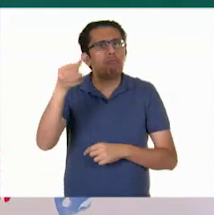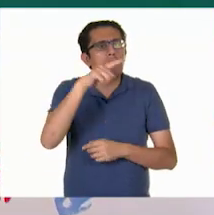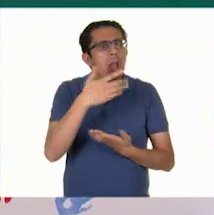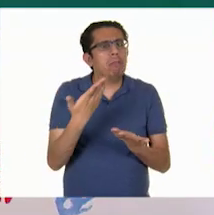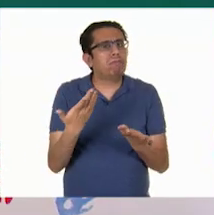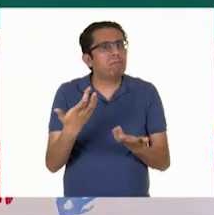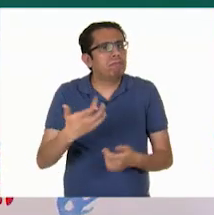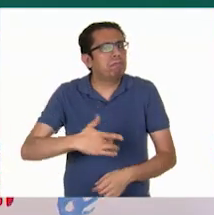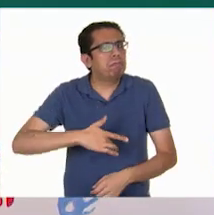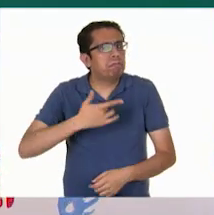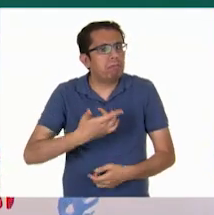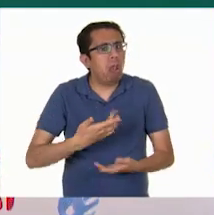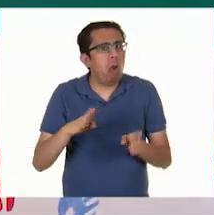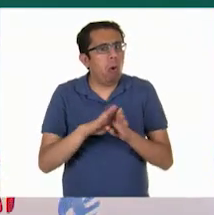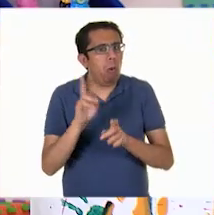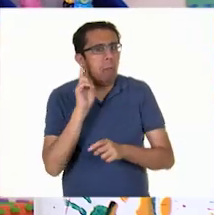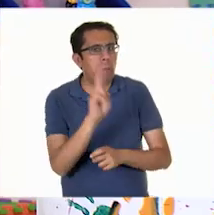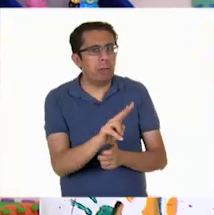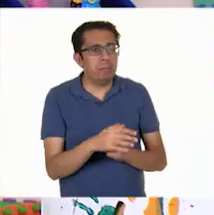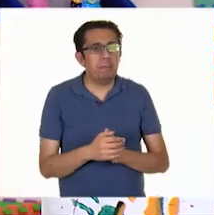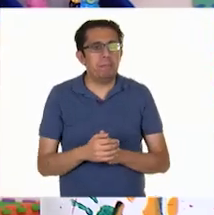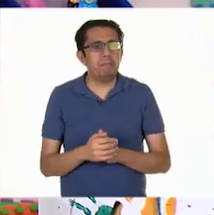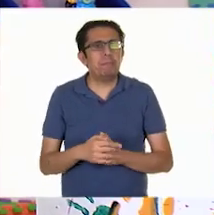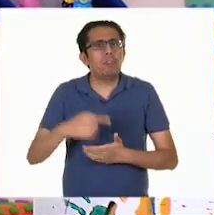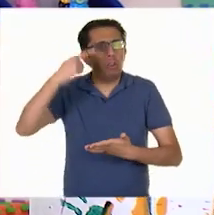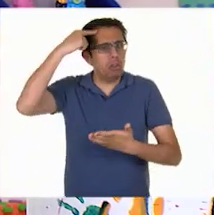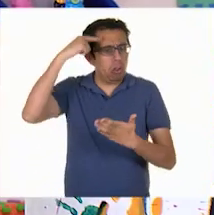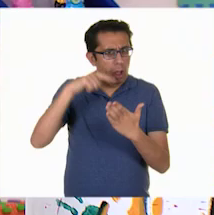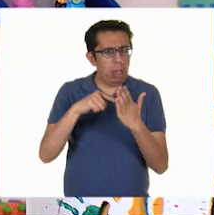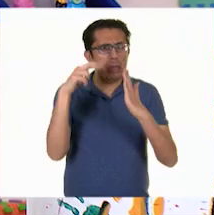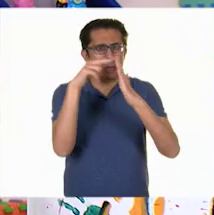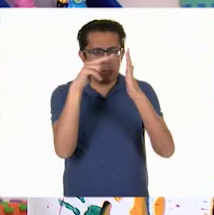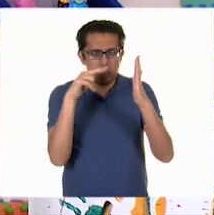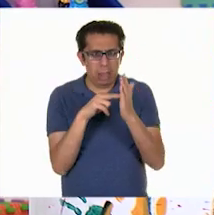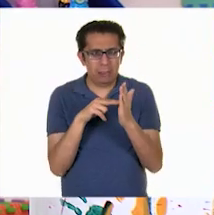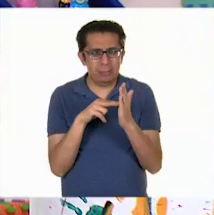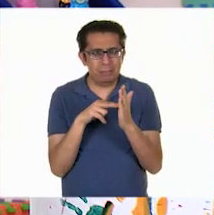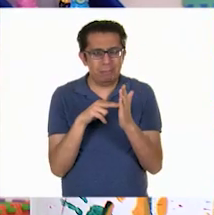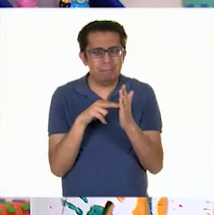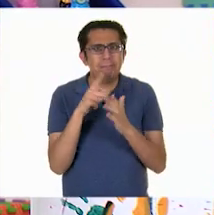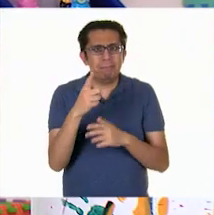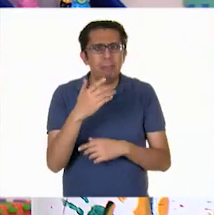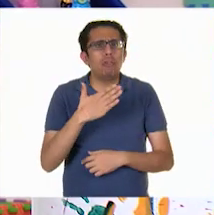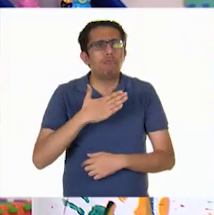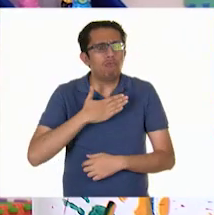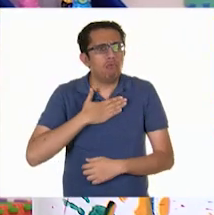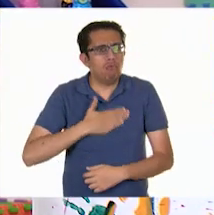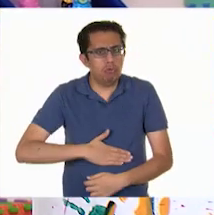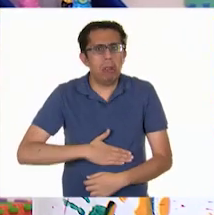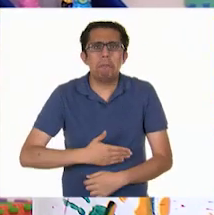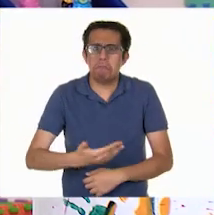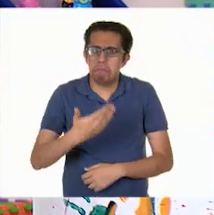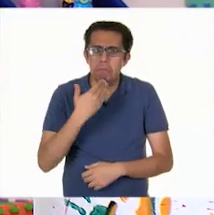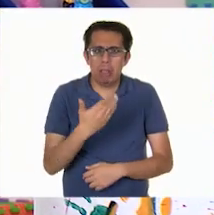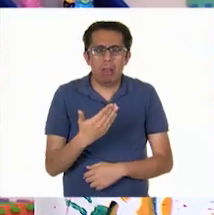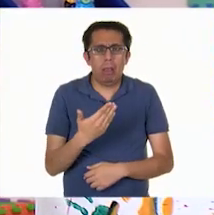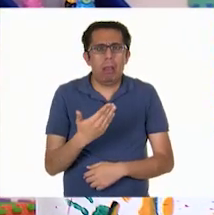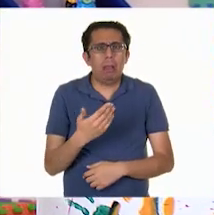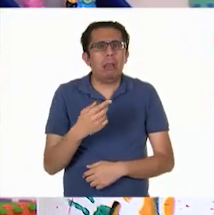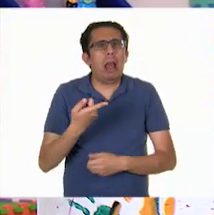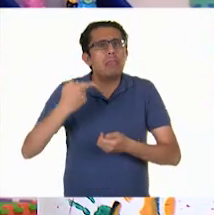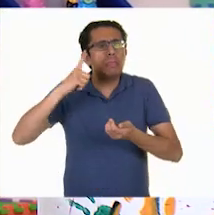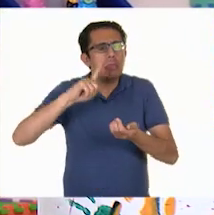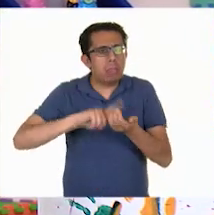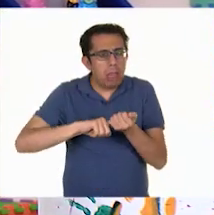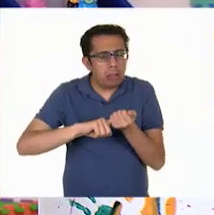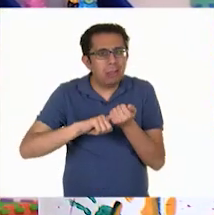reglas? Me parece que las reglas que dijeron que son justas están muy bien, pues las labores domésticas